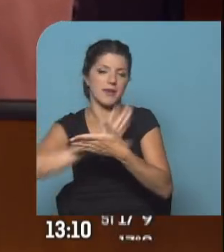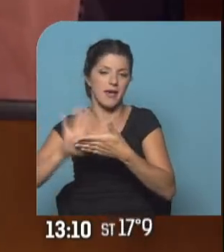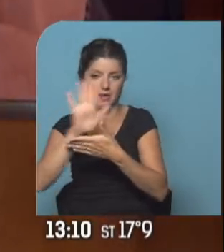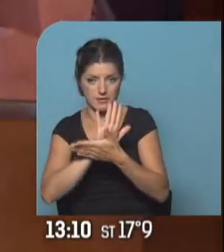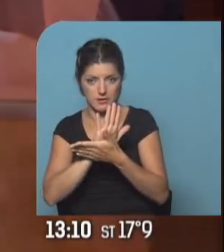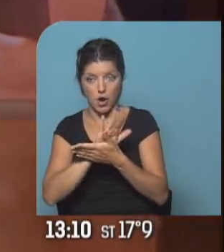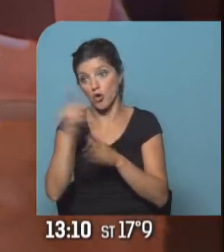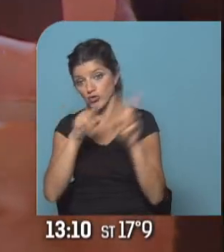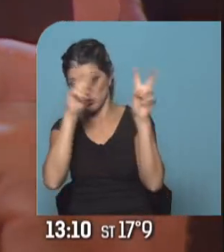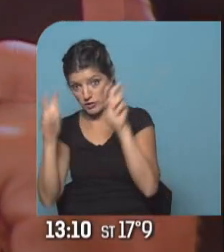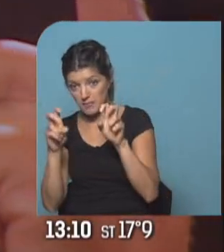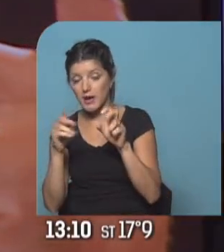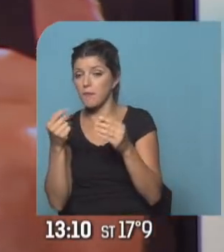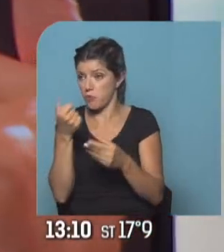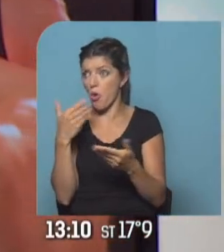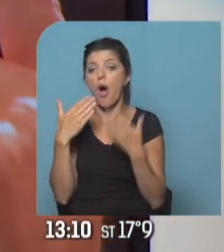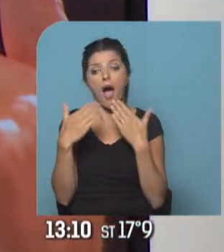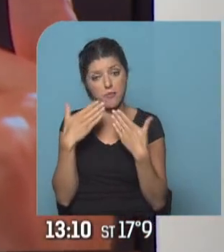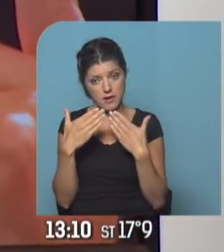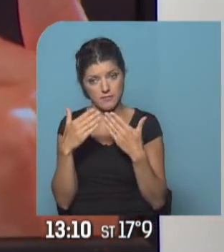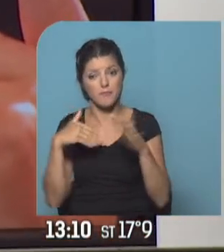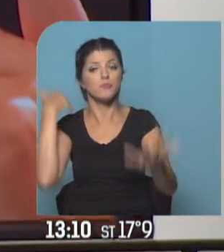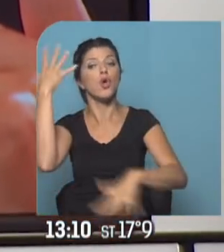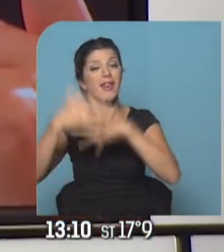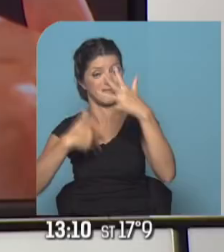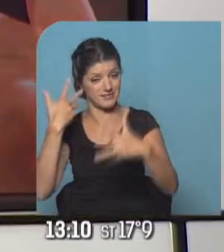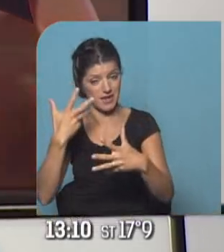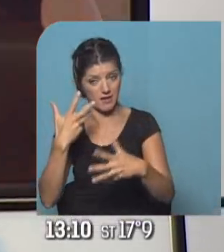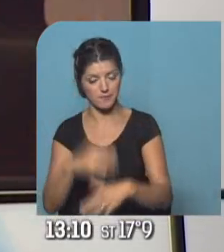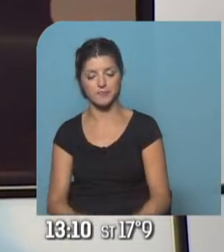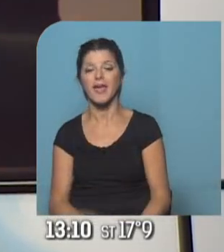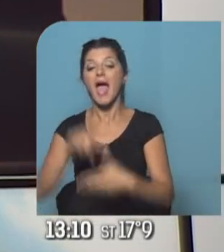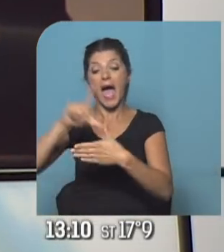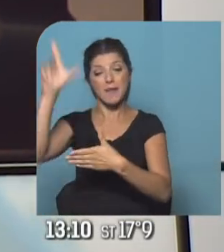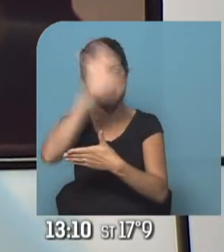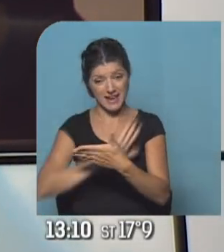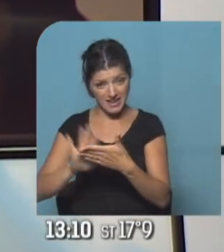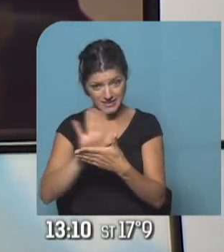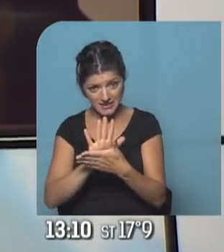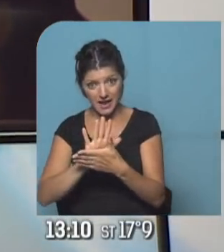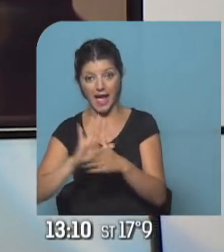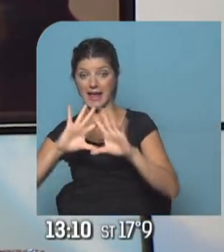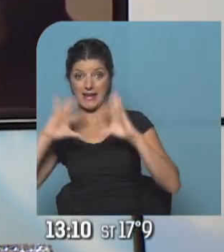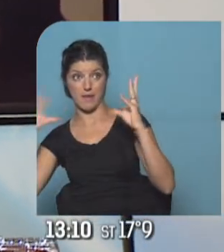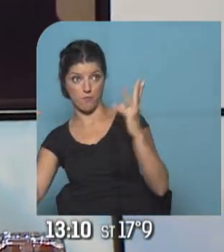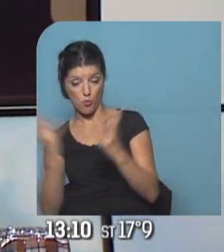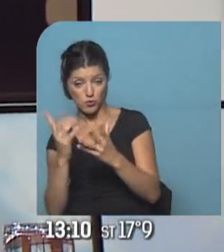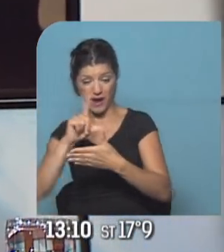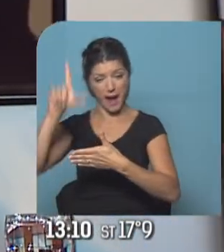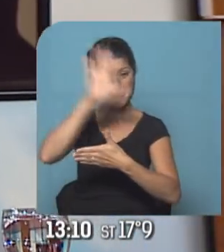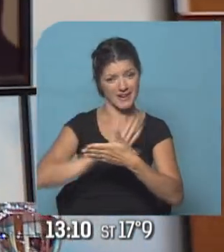junto con otro tema del cual se habla poco, que es la violencia. América Latina es la región del mundo donde la tasa